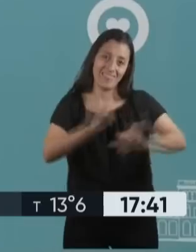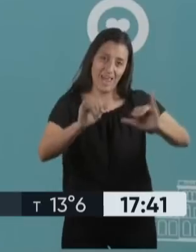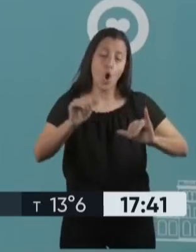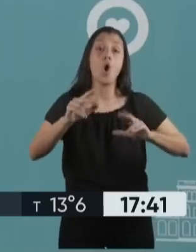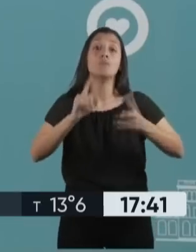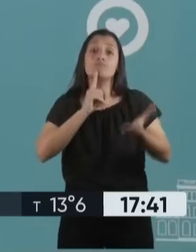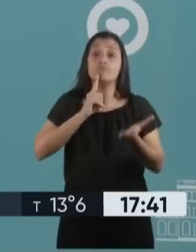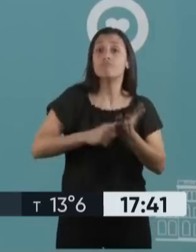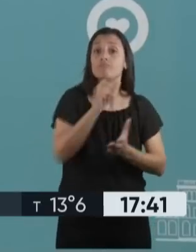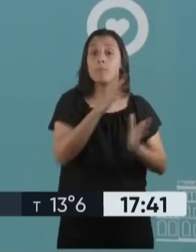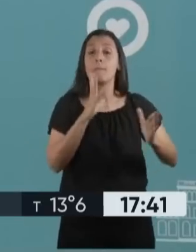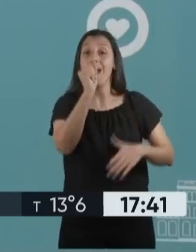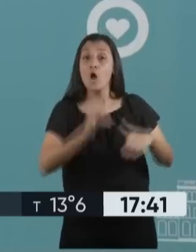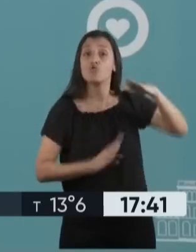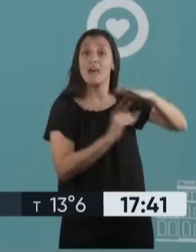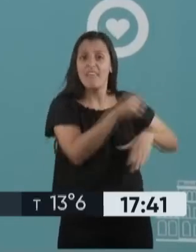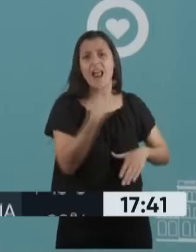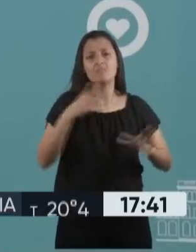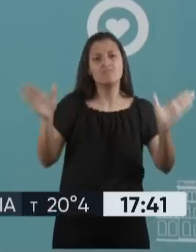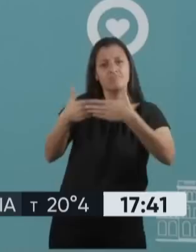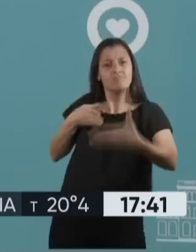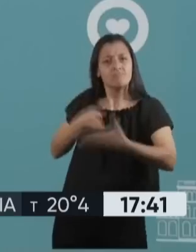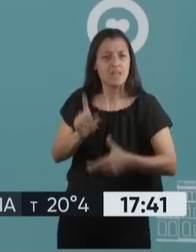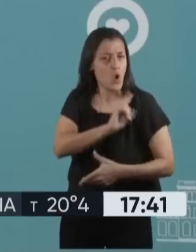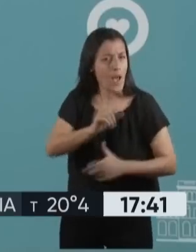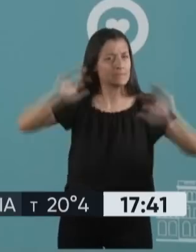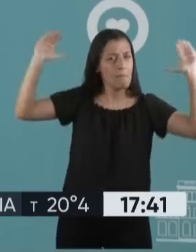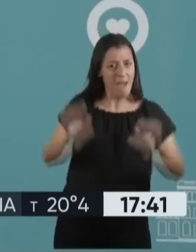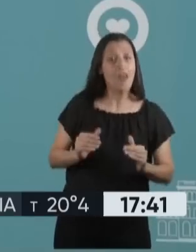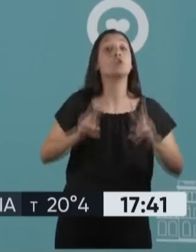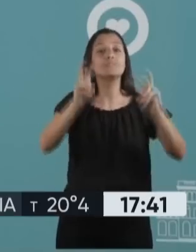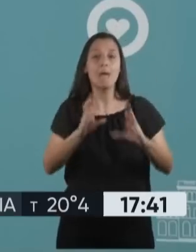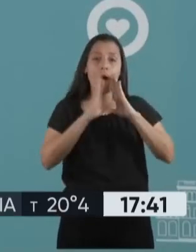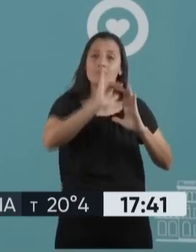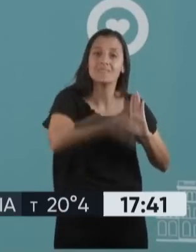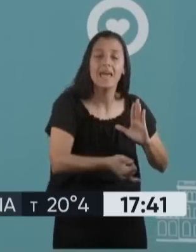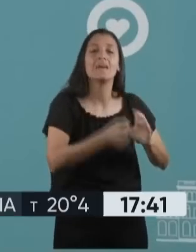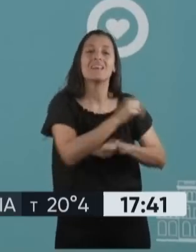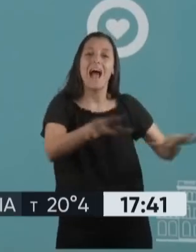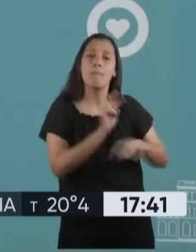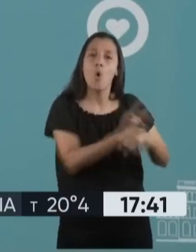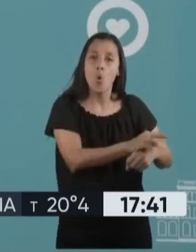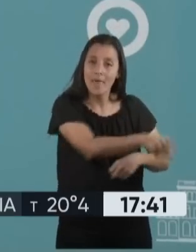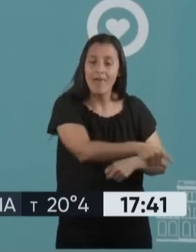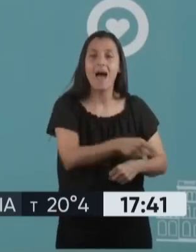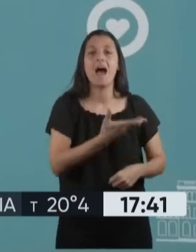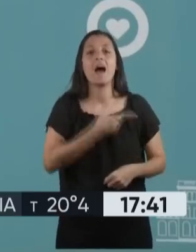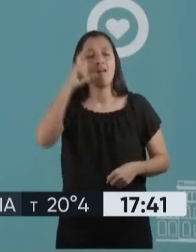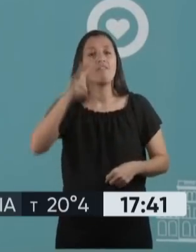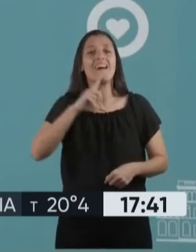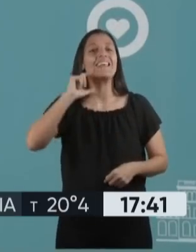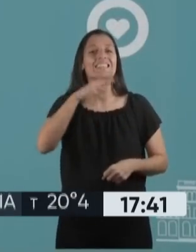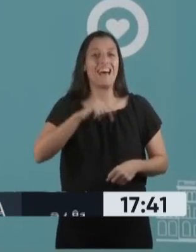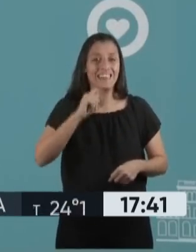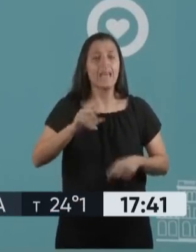Central anuncian que hay menos restricciones para el ingreso de fertilizantes y lo que hay es que no se puede comprar en cuotas en